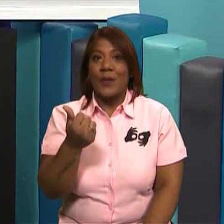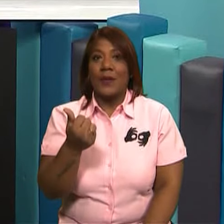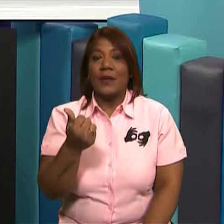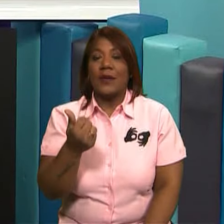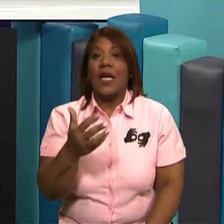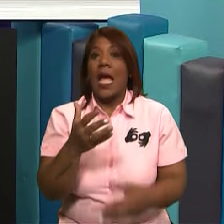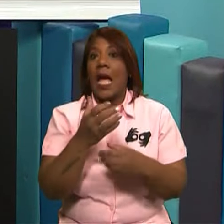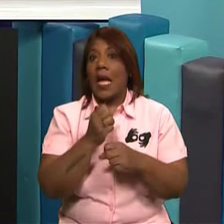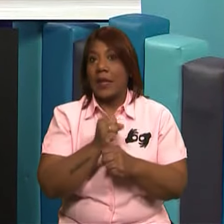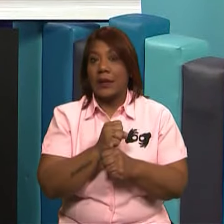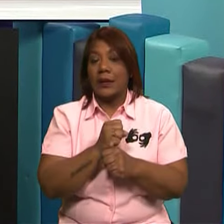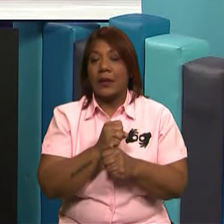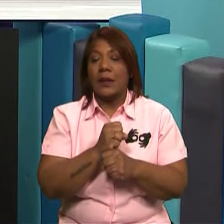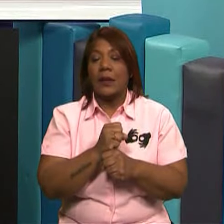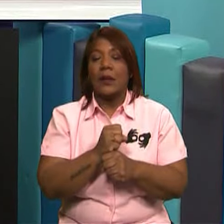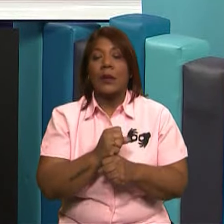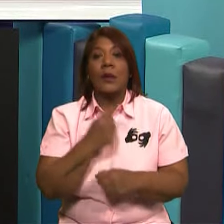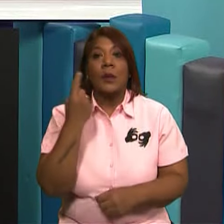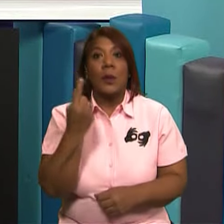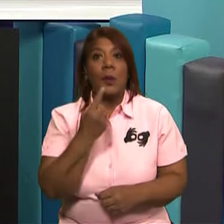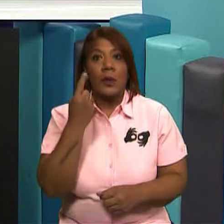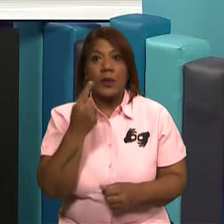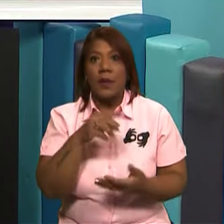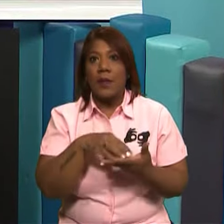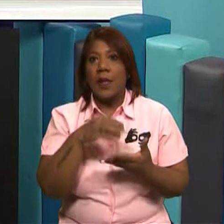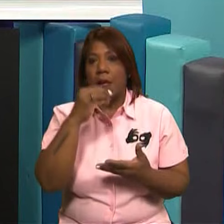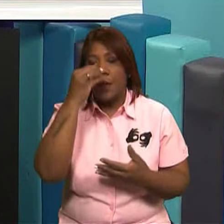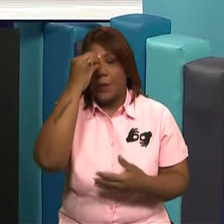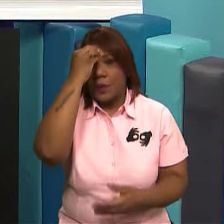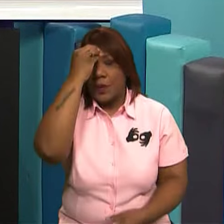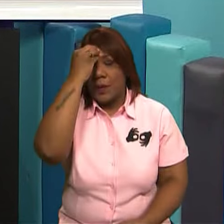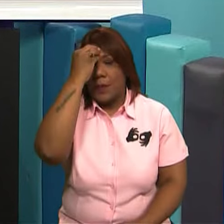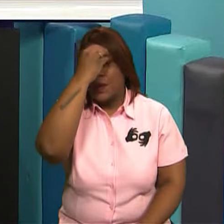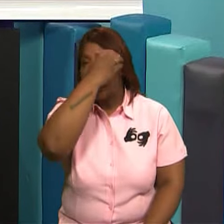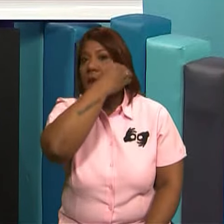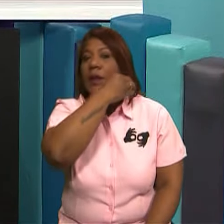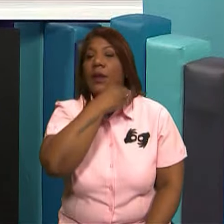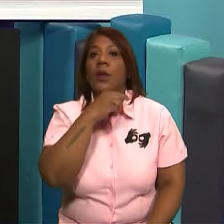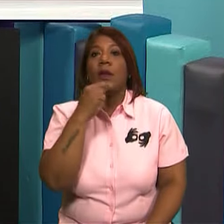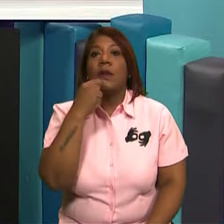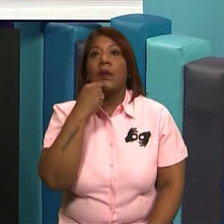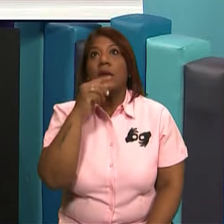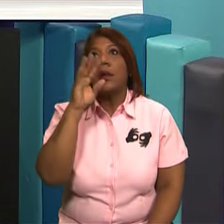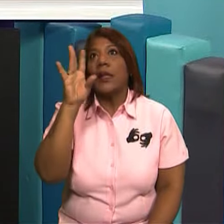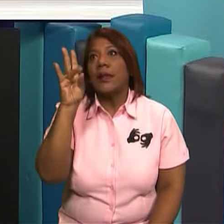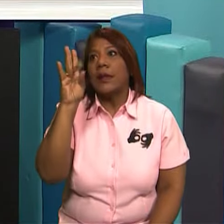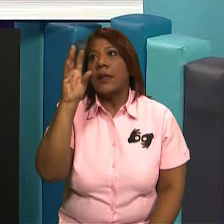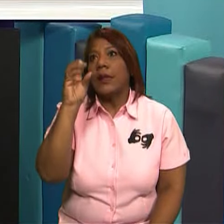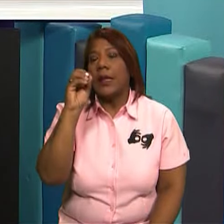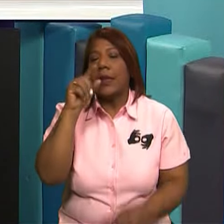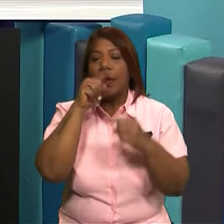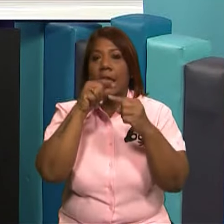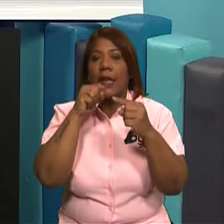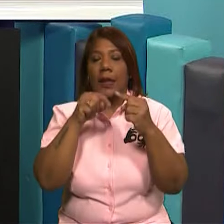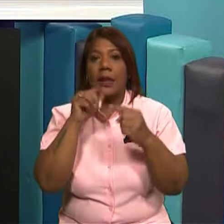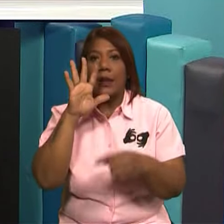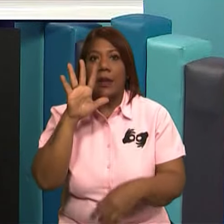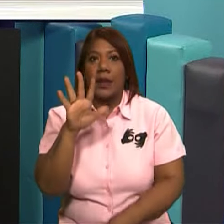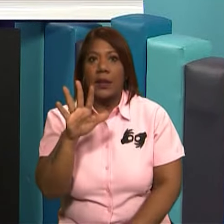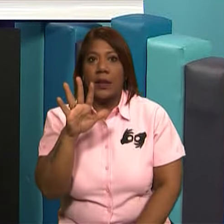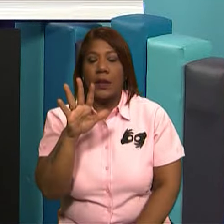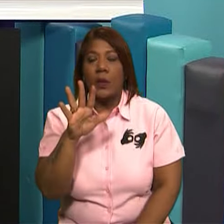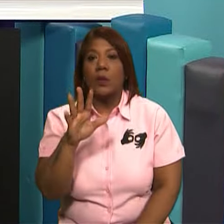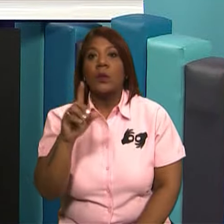es hacerlo como lo hacemos normalmente, que sería eligiendo solo el 7 para dividirlo